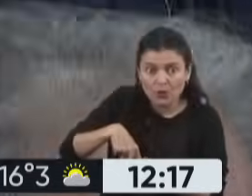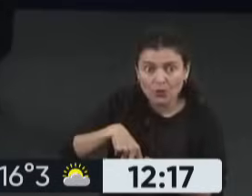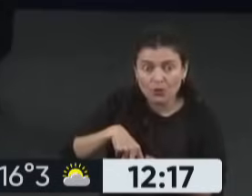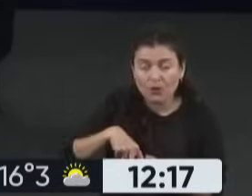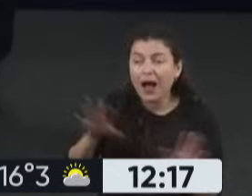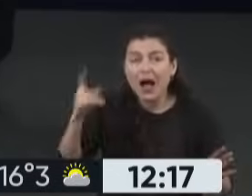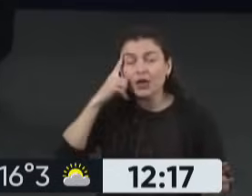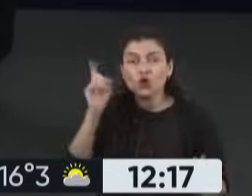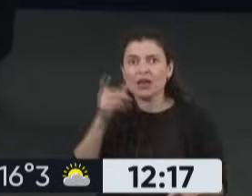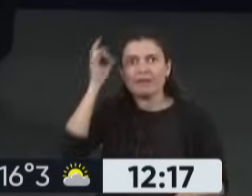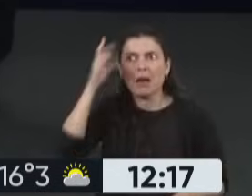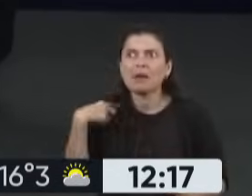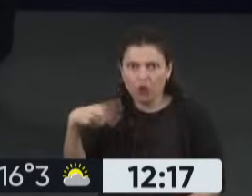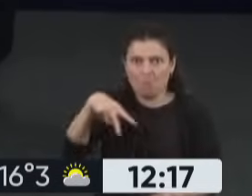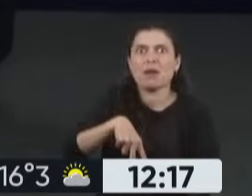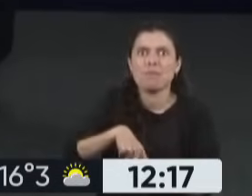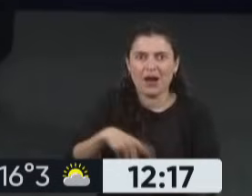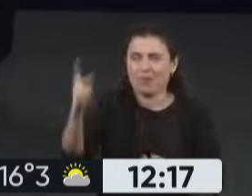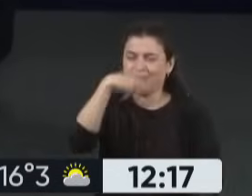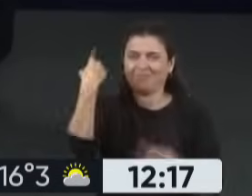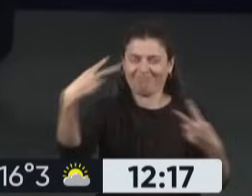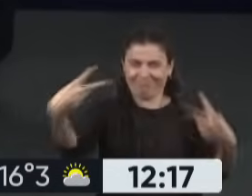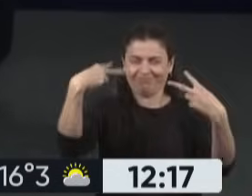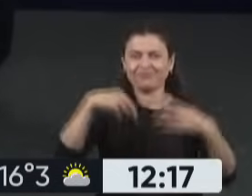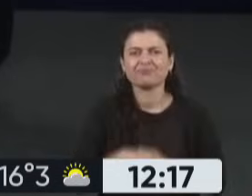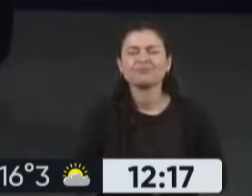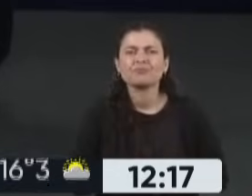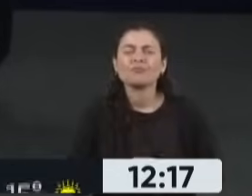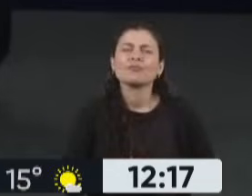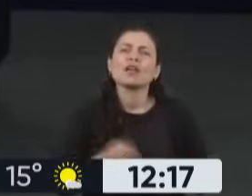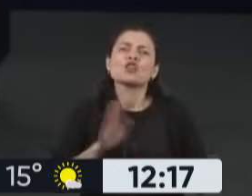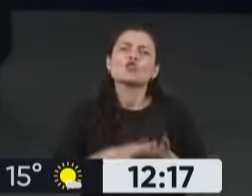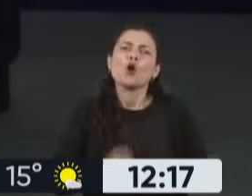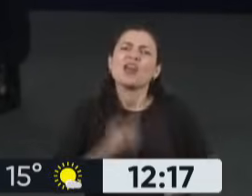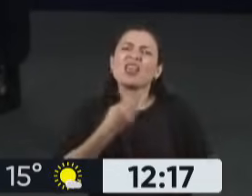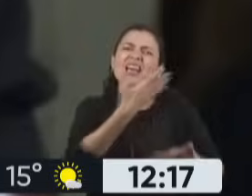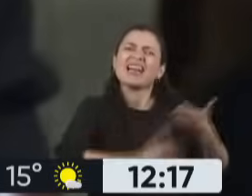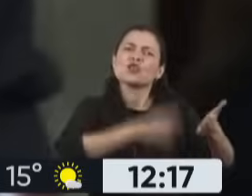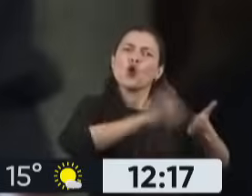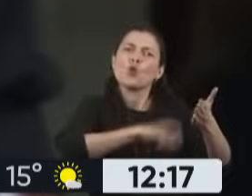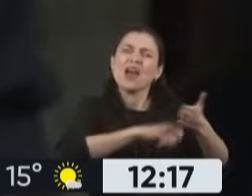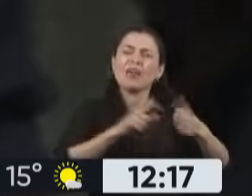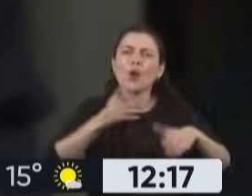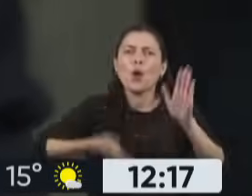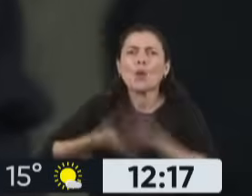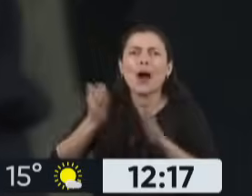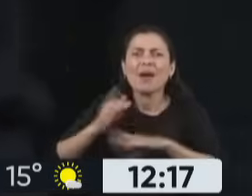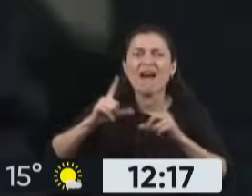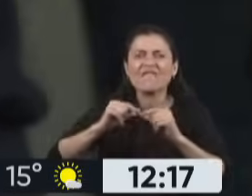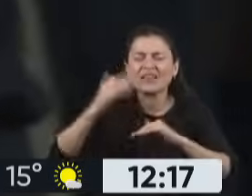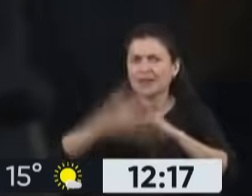que había que pararse. Perdón, bueno, ahora me paro. Las declaraciones juradas vencen ahora, prácticamente.